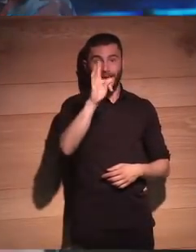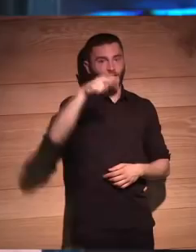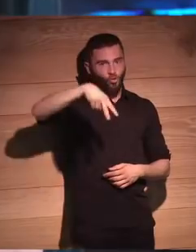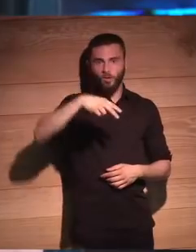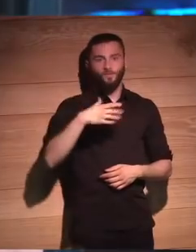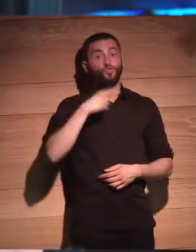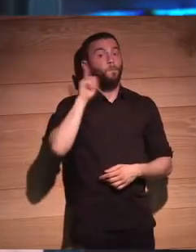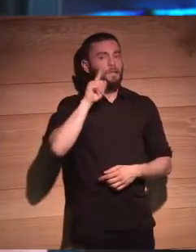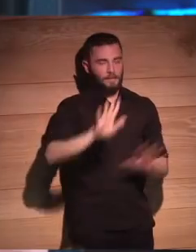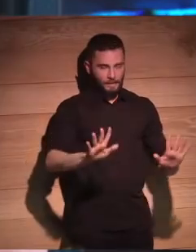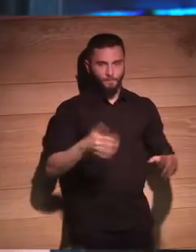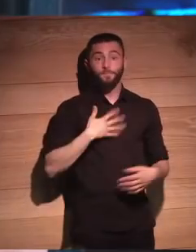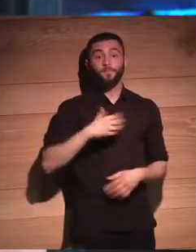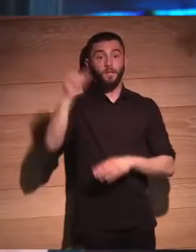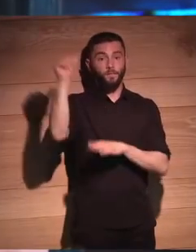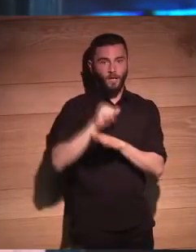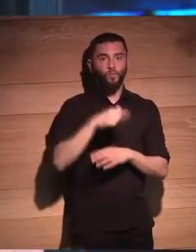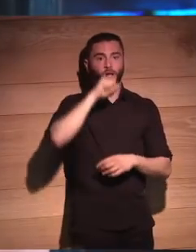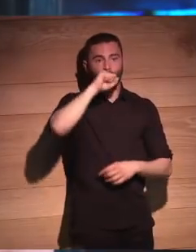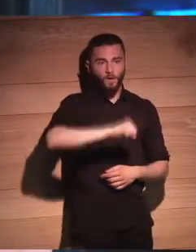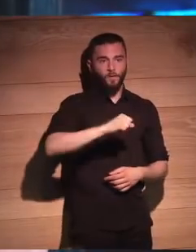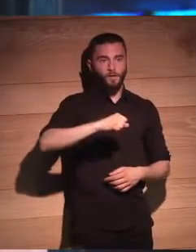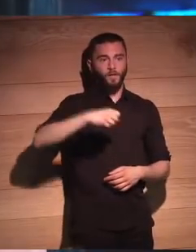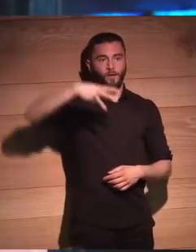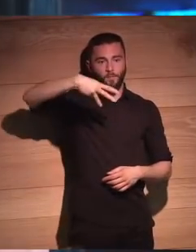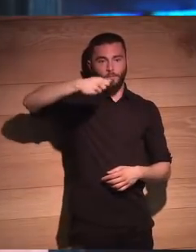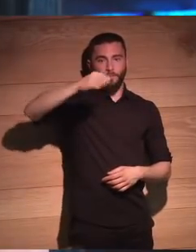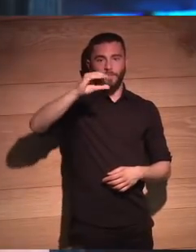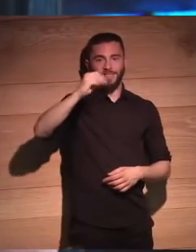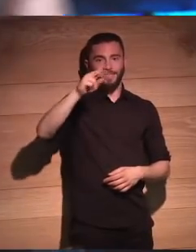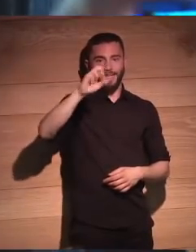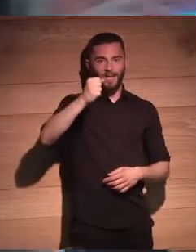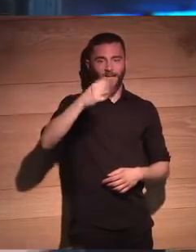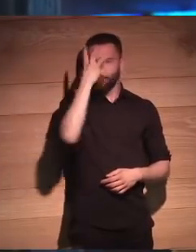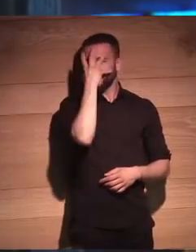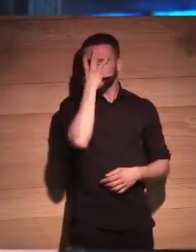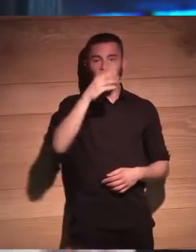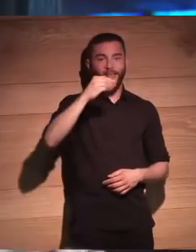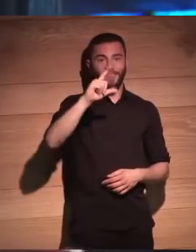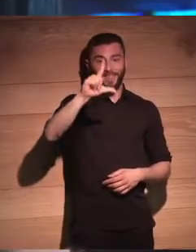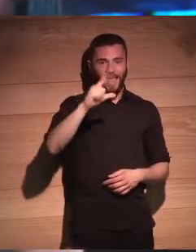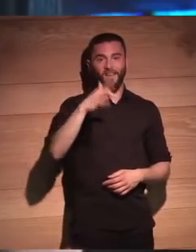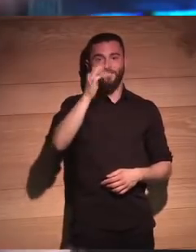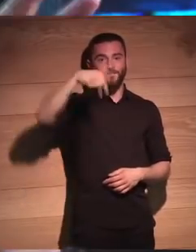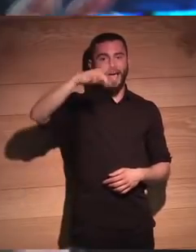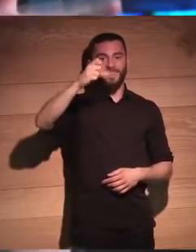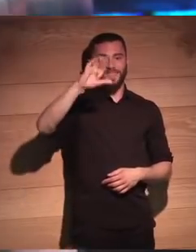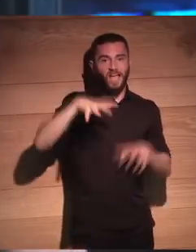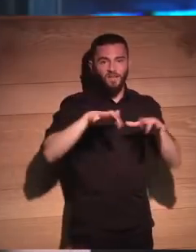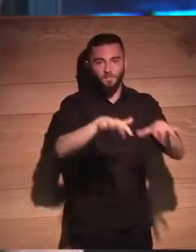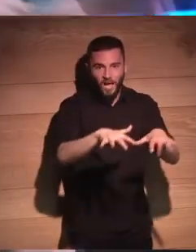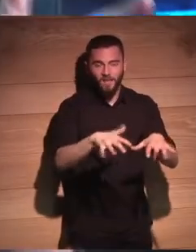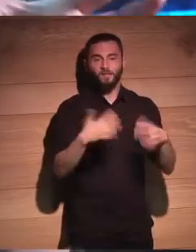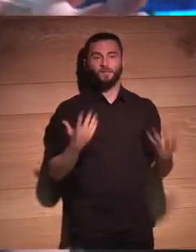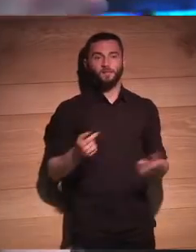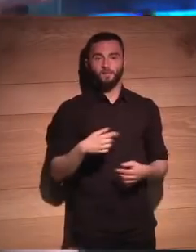película favorita de Batman es La Máscara del Fantasma, que es maravillosa en animación,